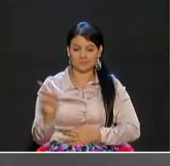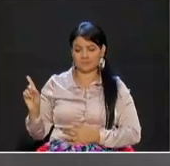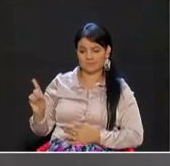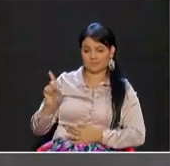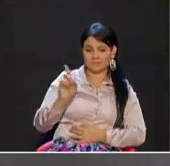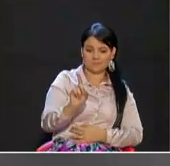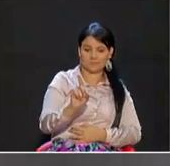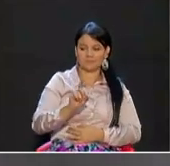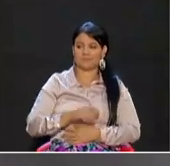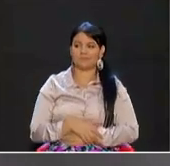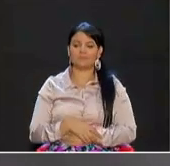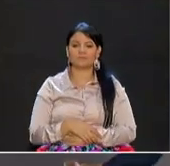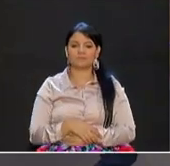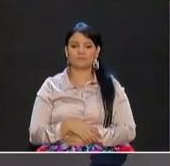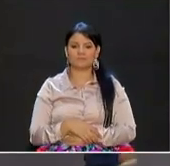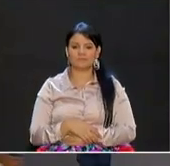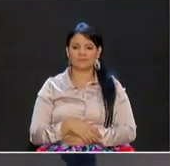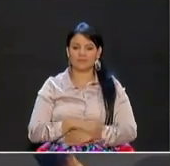balón